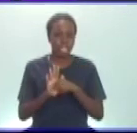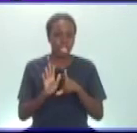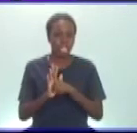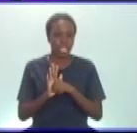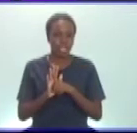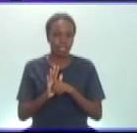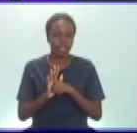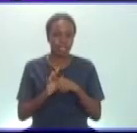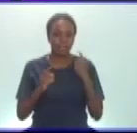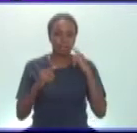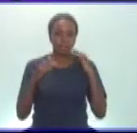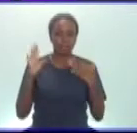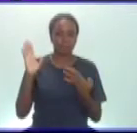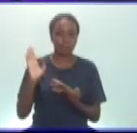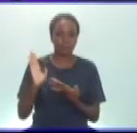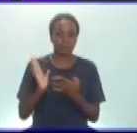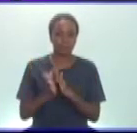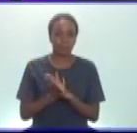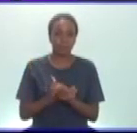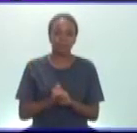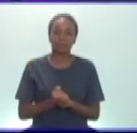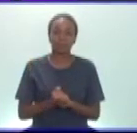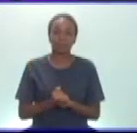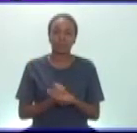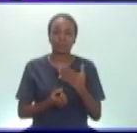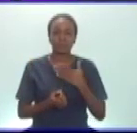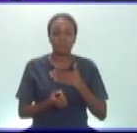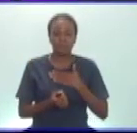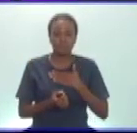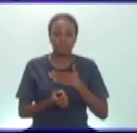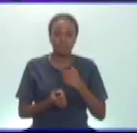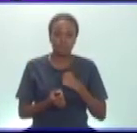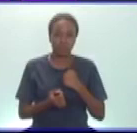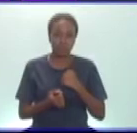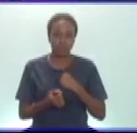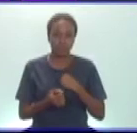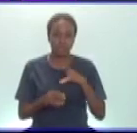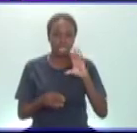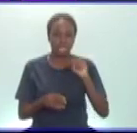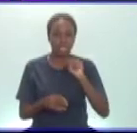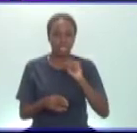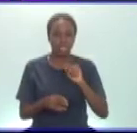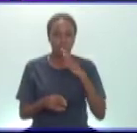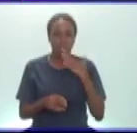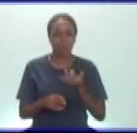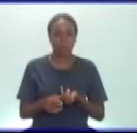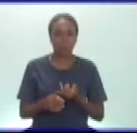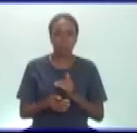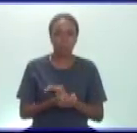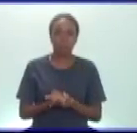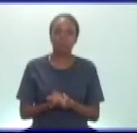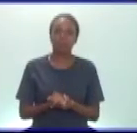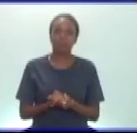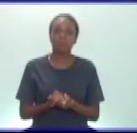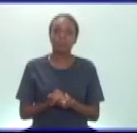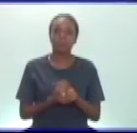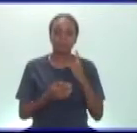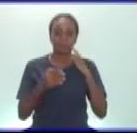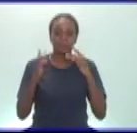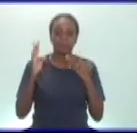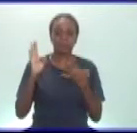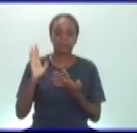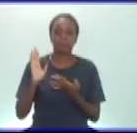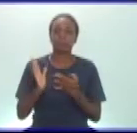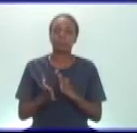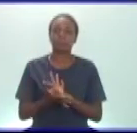que es Eduardo Galeano. Yo se los voy a presentar de la siguiente forma. Eduardo Galeano nace en Montevideo el